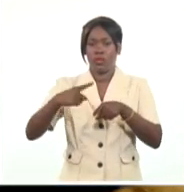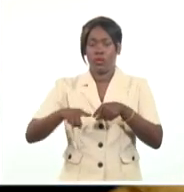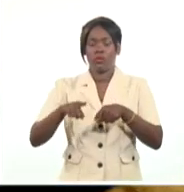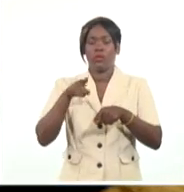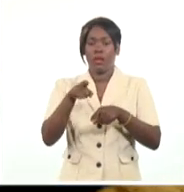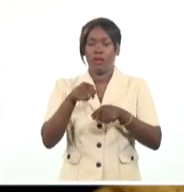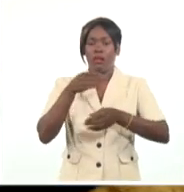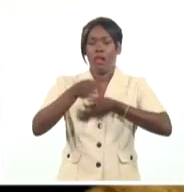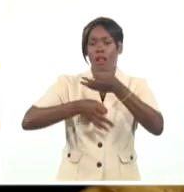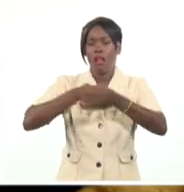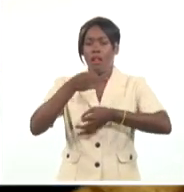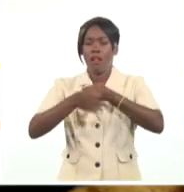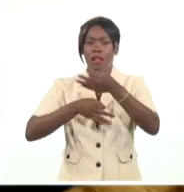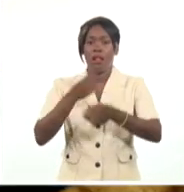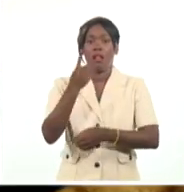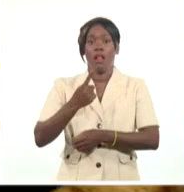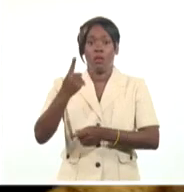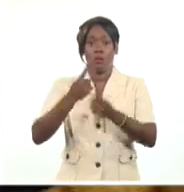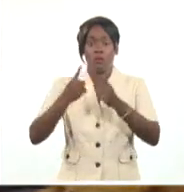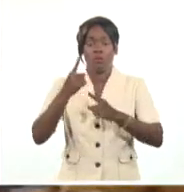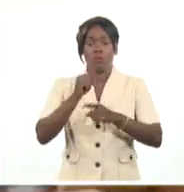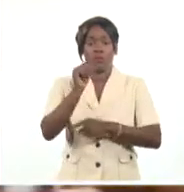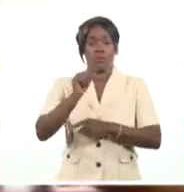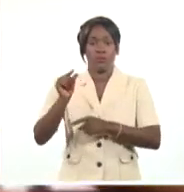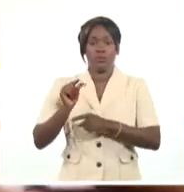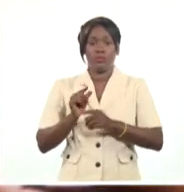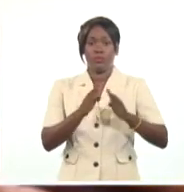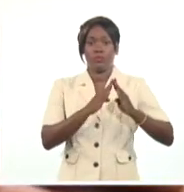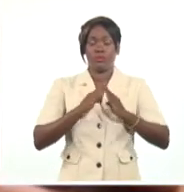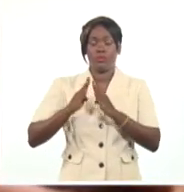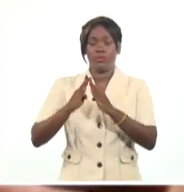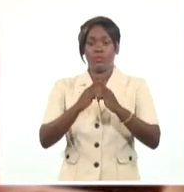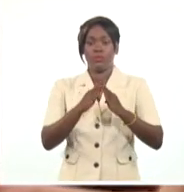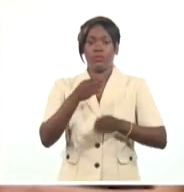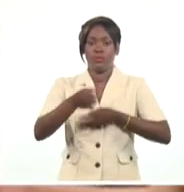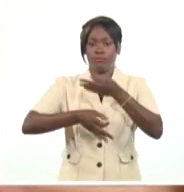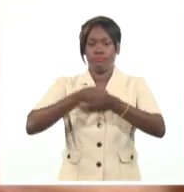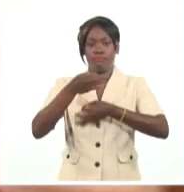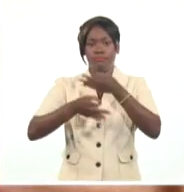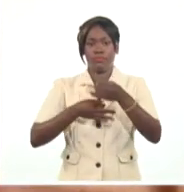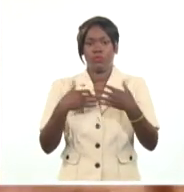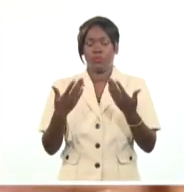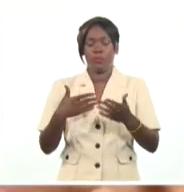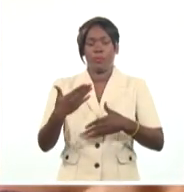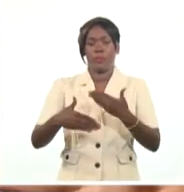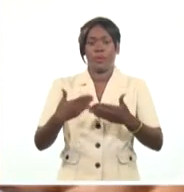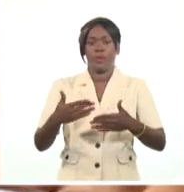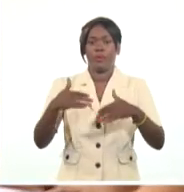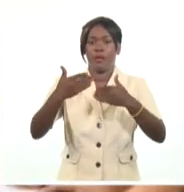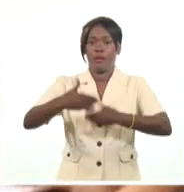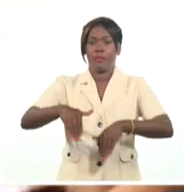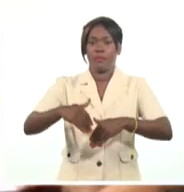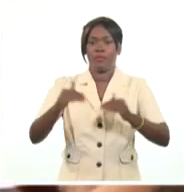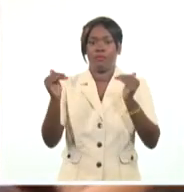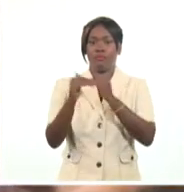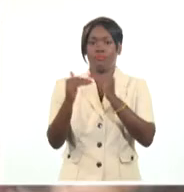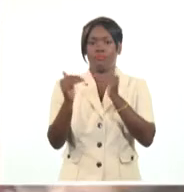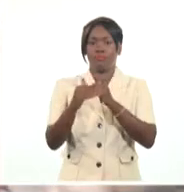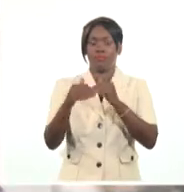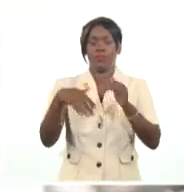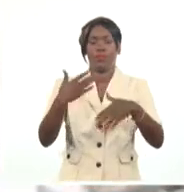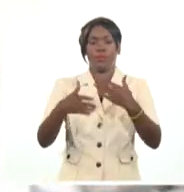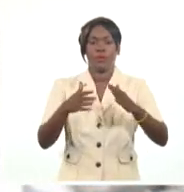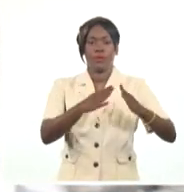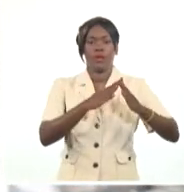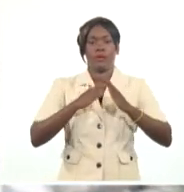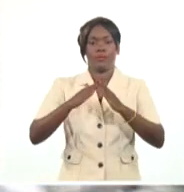de la circunscripción 19 del Consejo Popular 2 acerca del estado de los viales y la solución a problemas de la comunidad. En